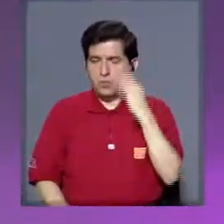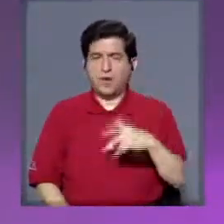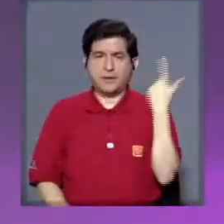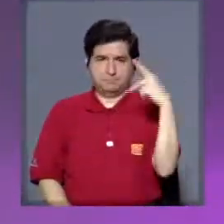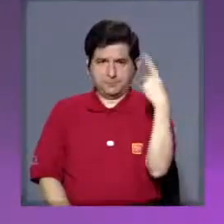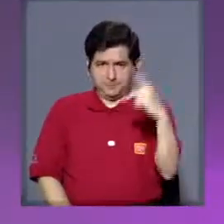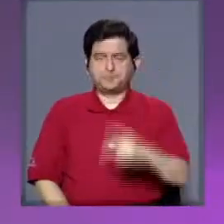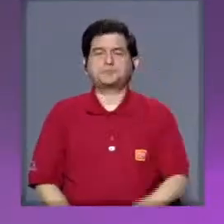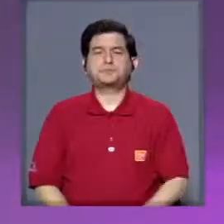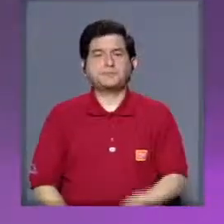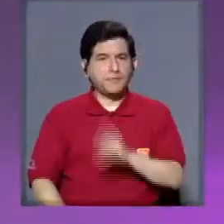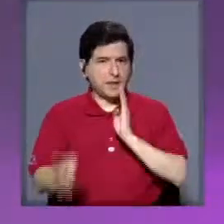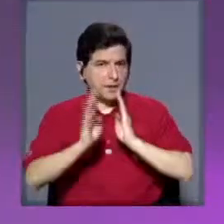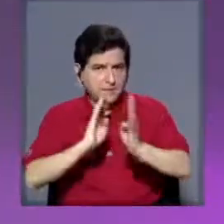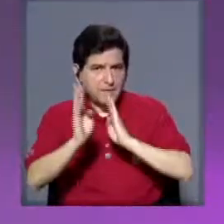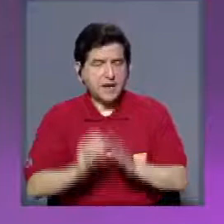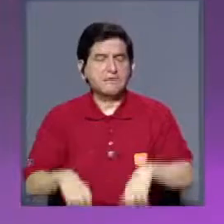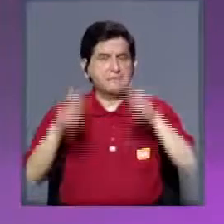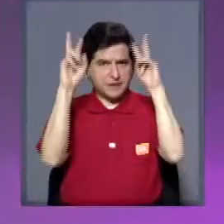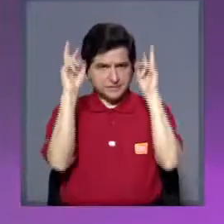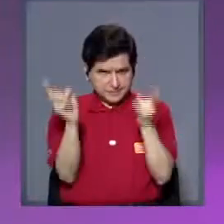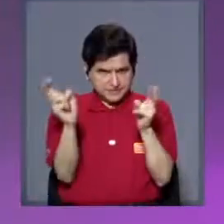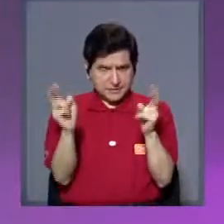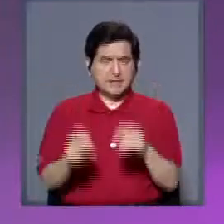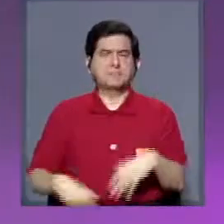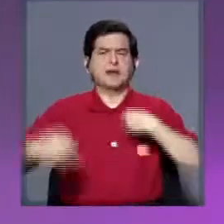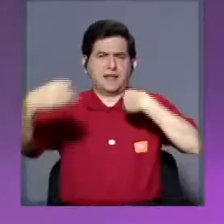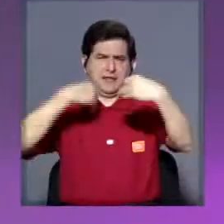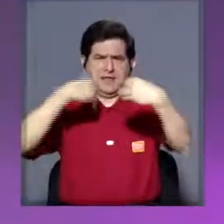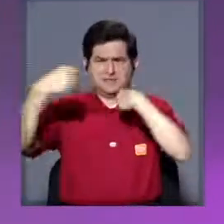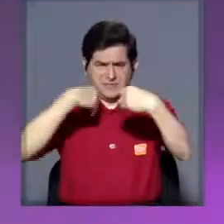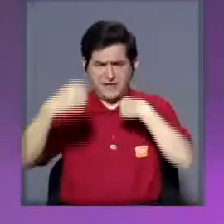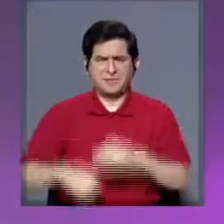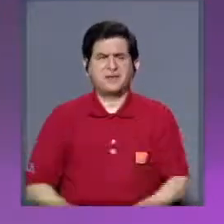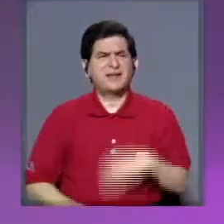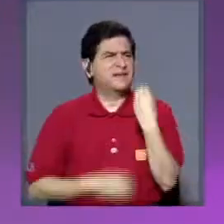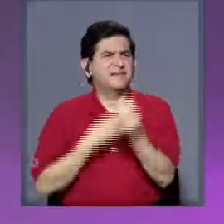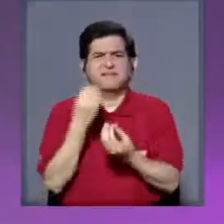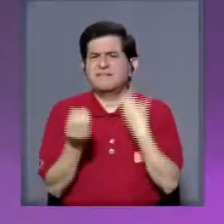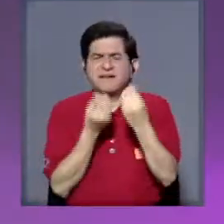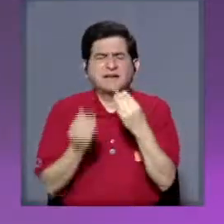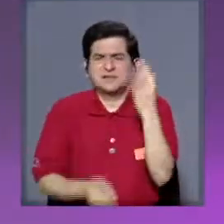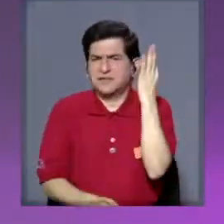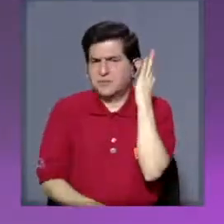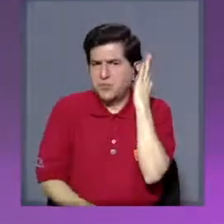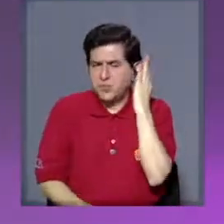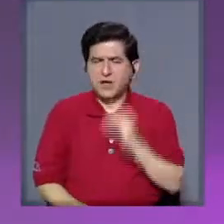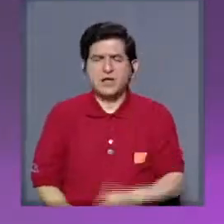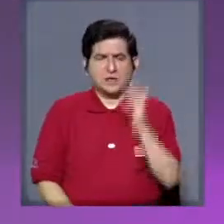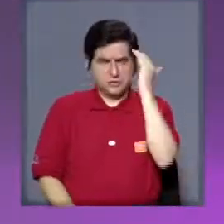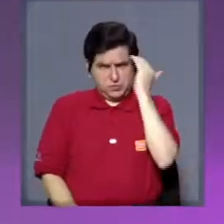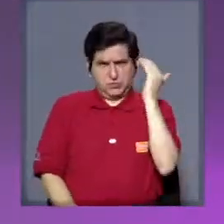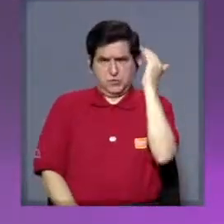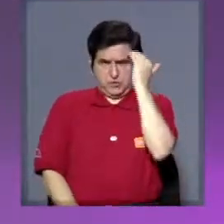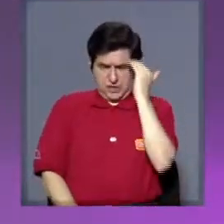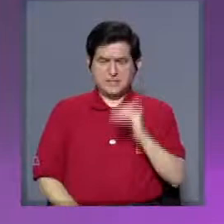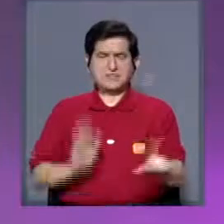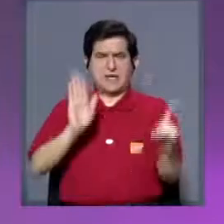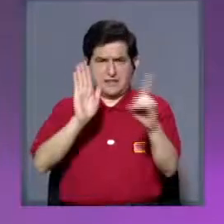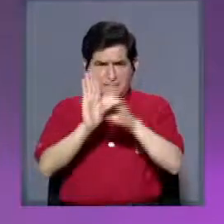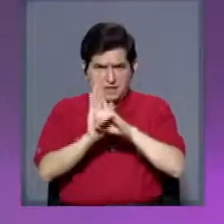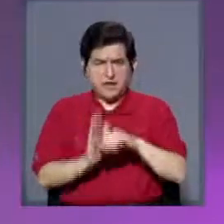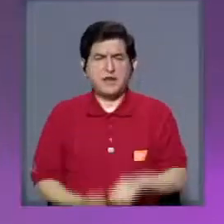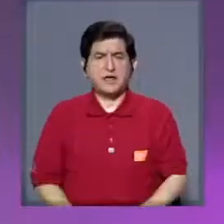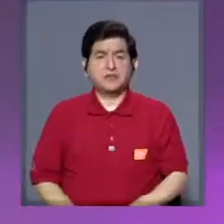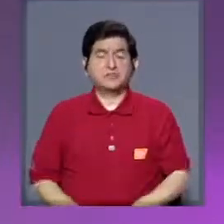para conversar precisamente sobre este tema y para que nos expliquen que están haciendo las mujeres conscientes de que este derecho se